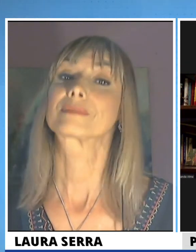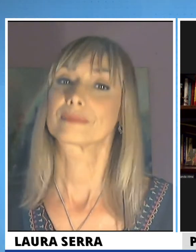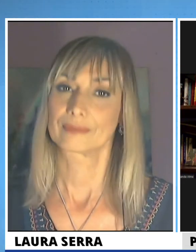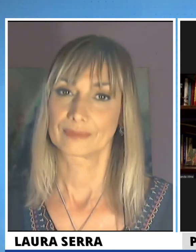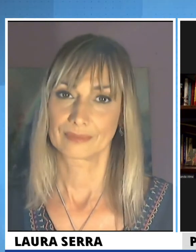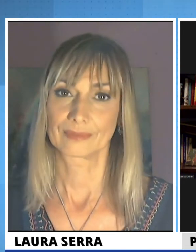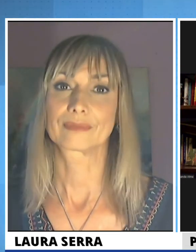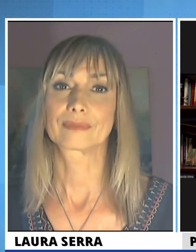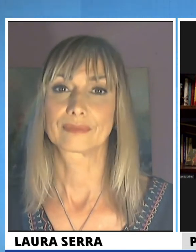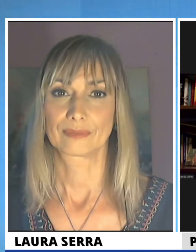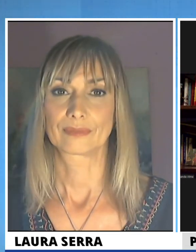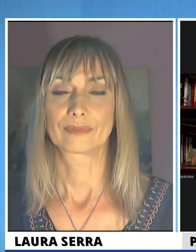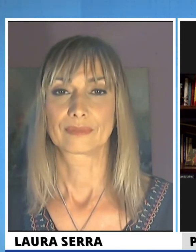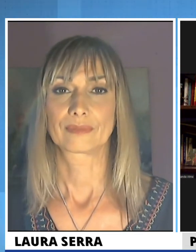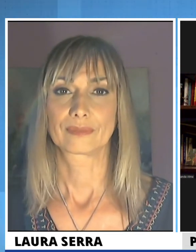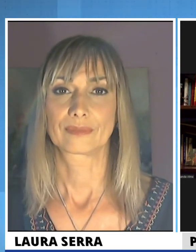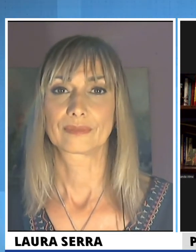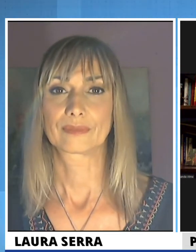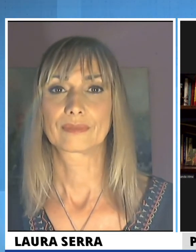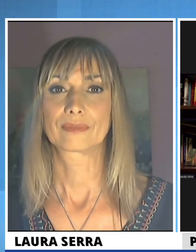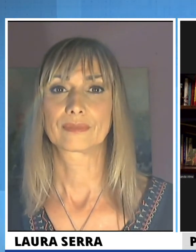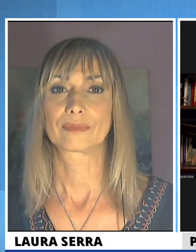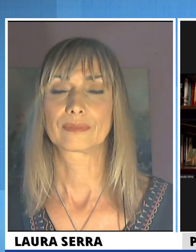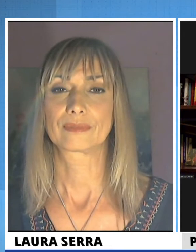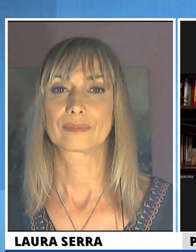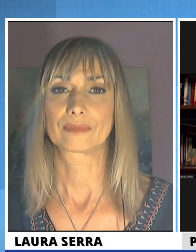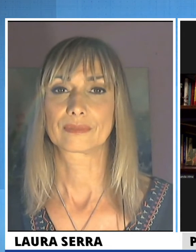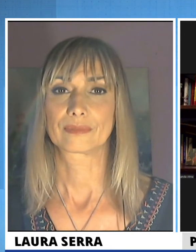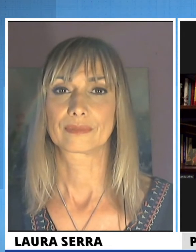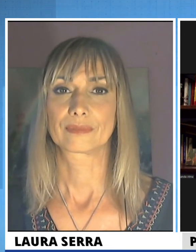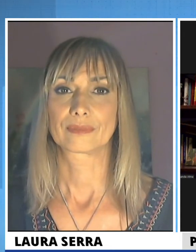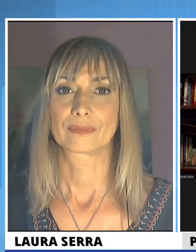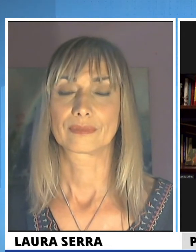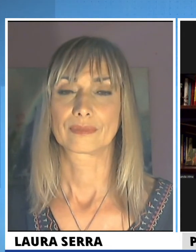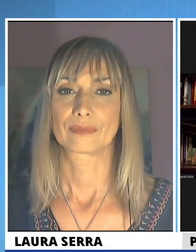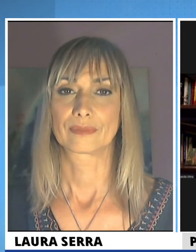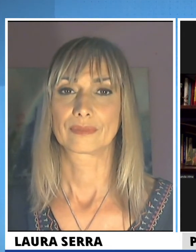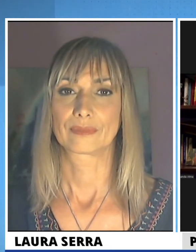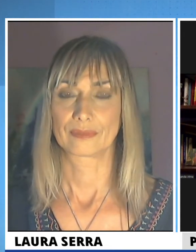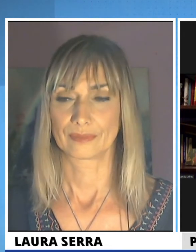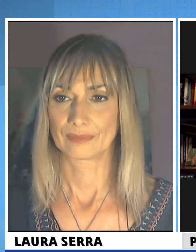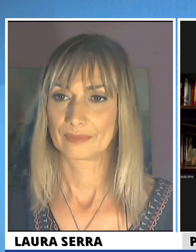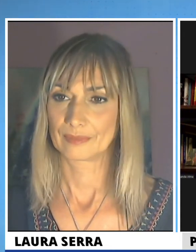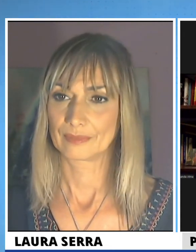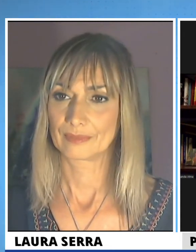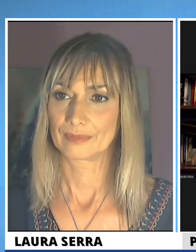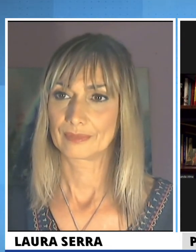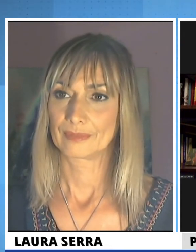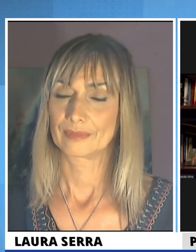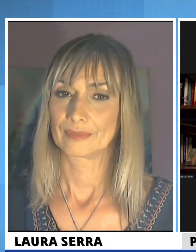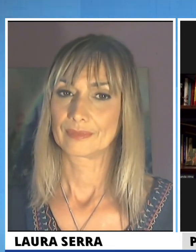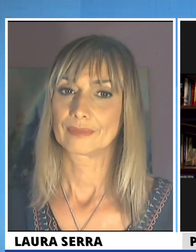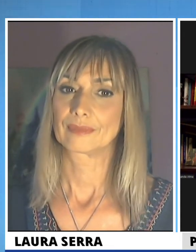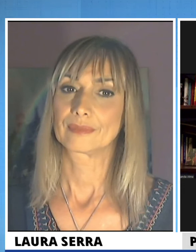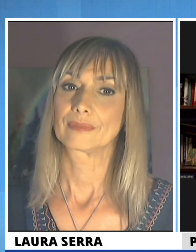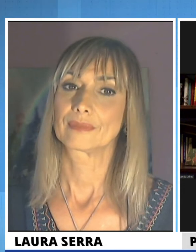gobierno haga algo, que diga algo, y bueno, solamente habían trascendido algunas declaraciones, por supuesto, de repudio del ministro